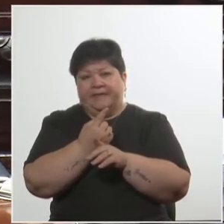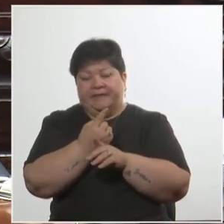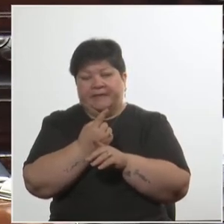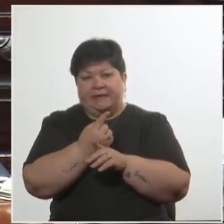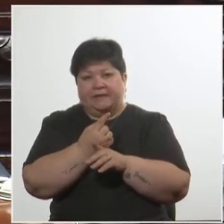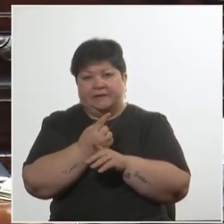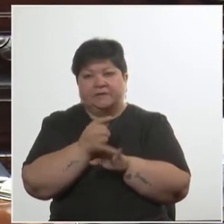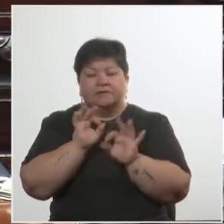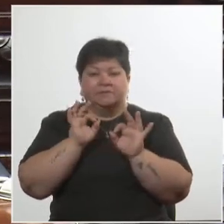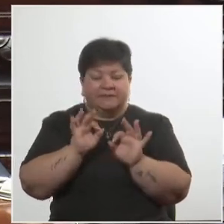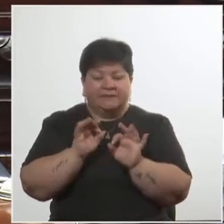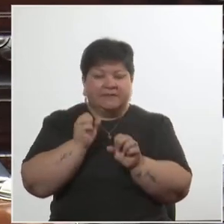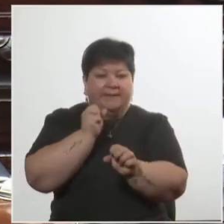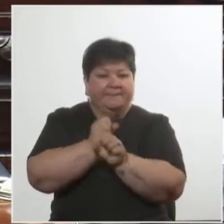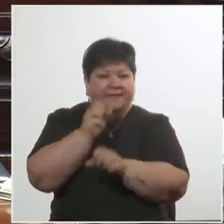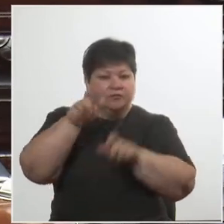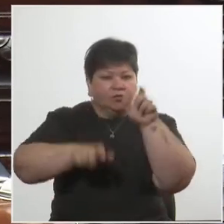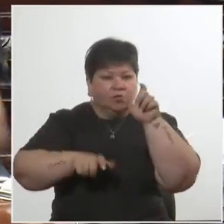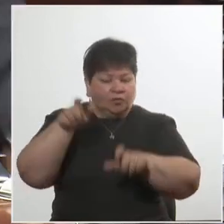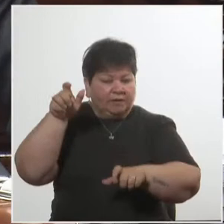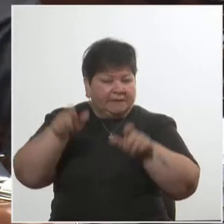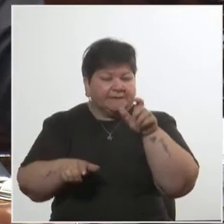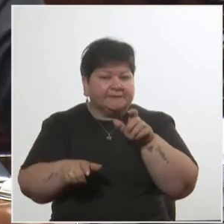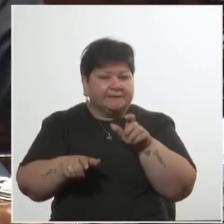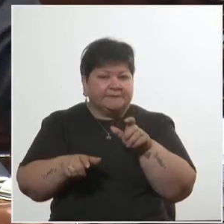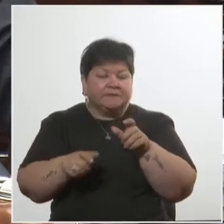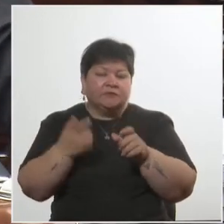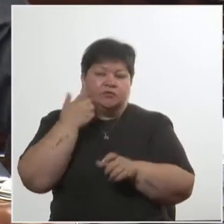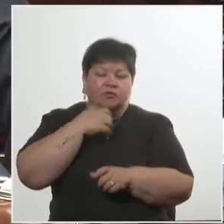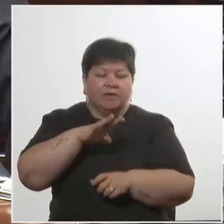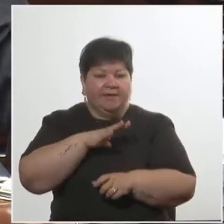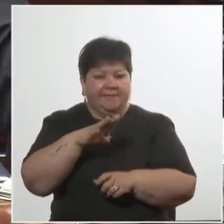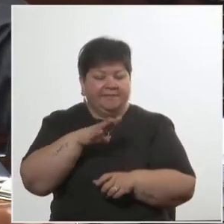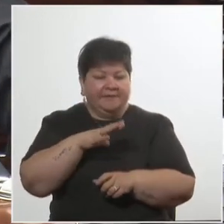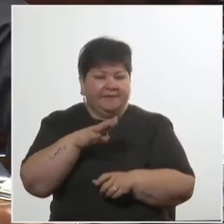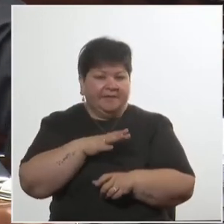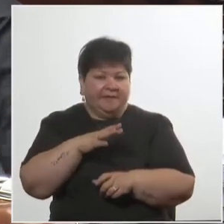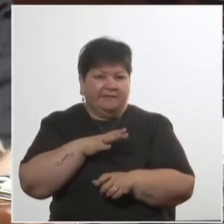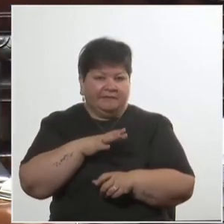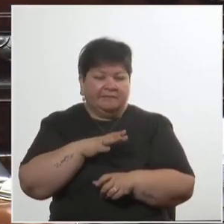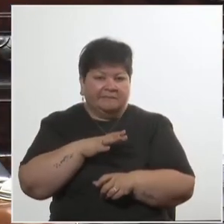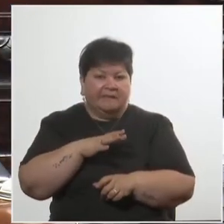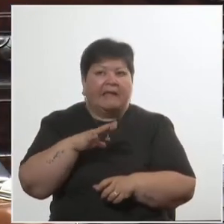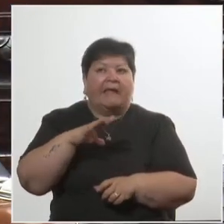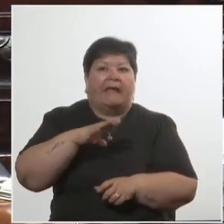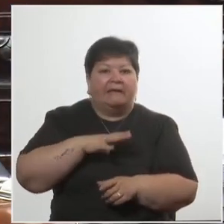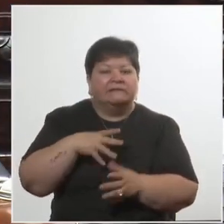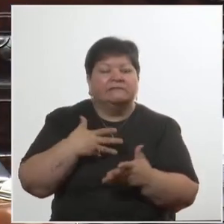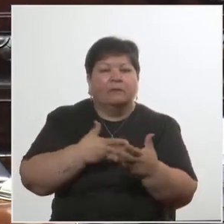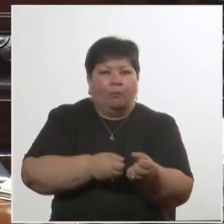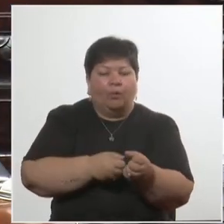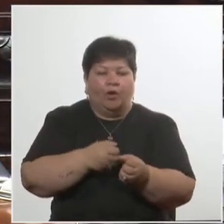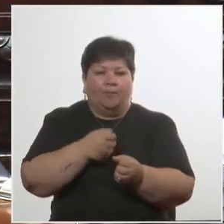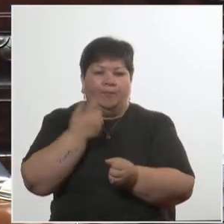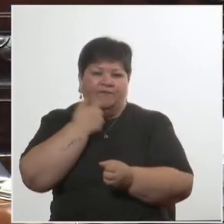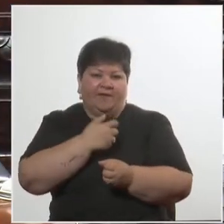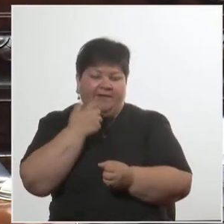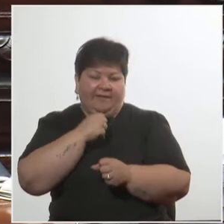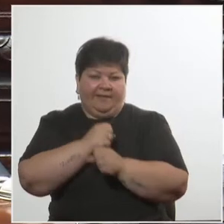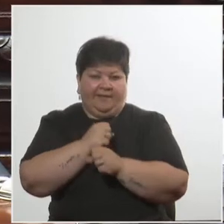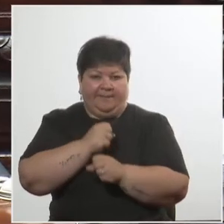alcanzará a los trabajadores que aún continúan en el goce del referido beneficio vayan agotado el plazo máximo de cobertura por tanto